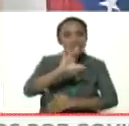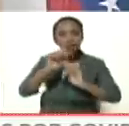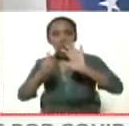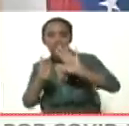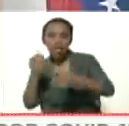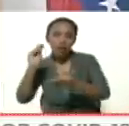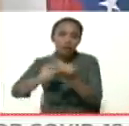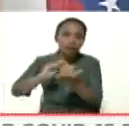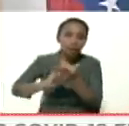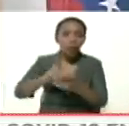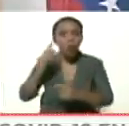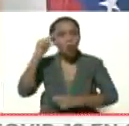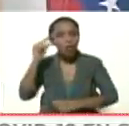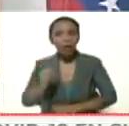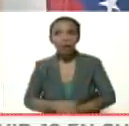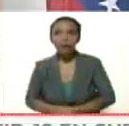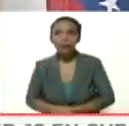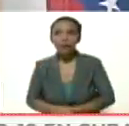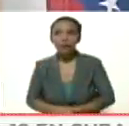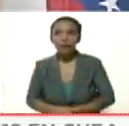día.